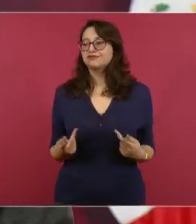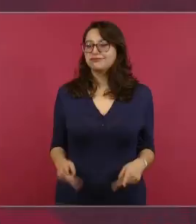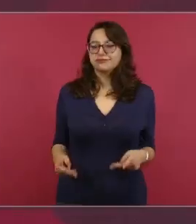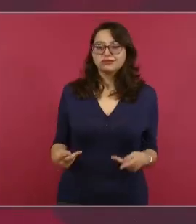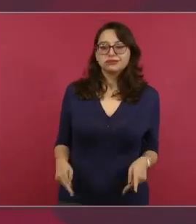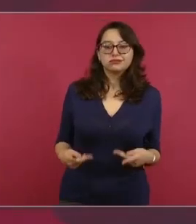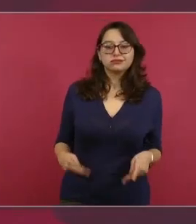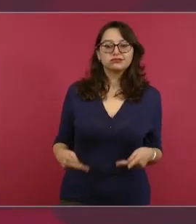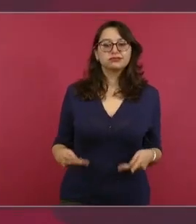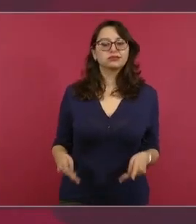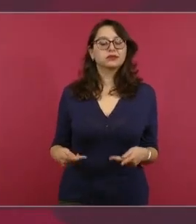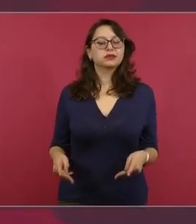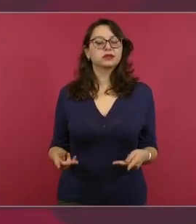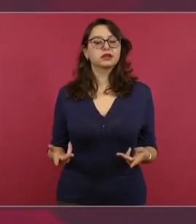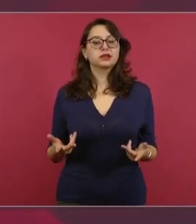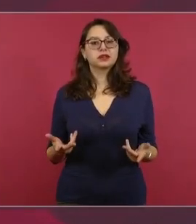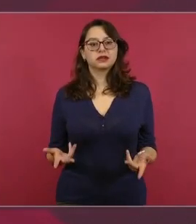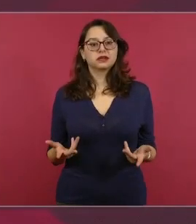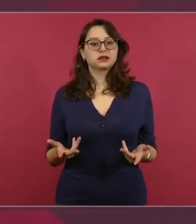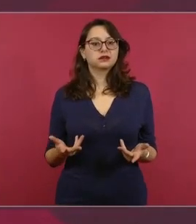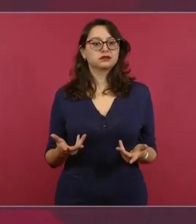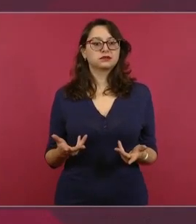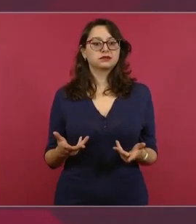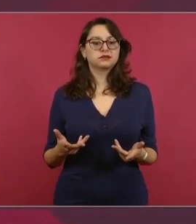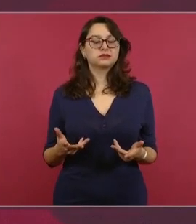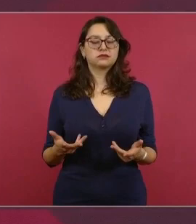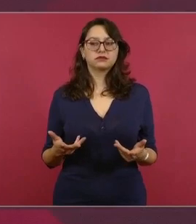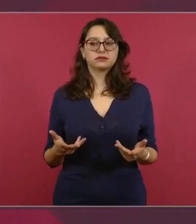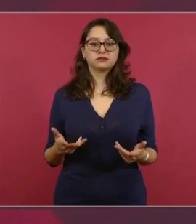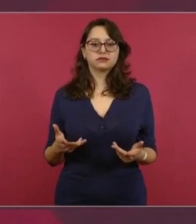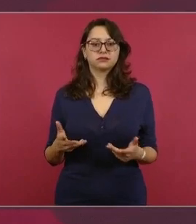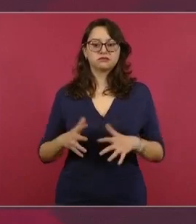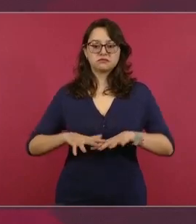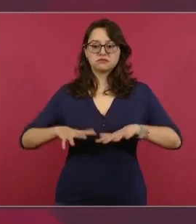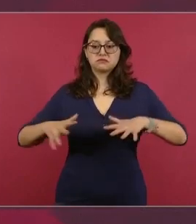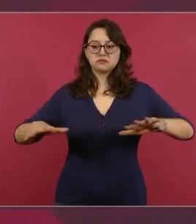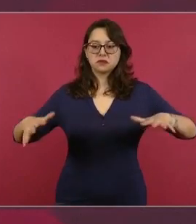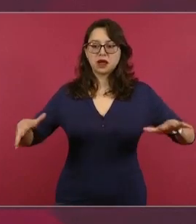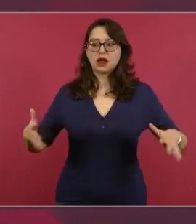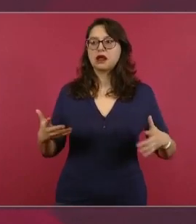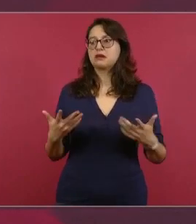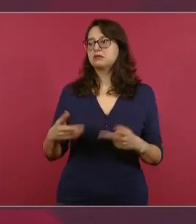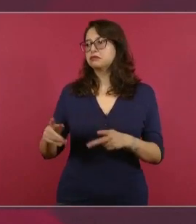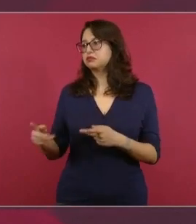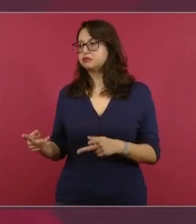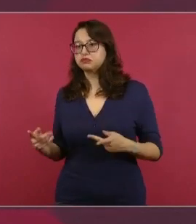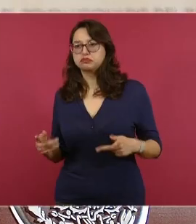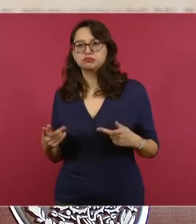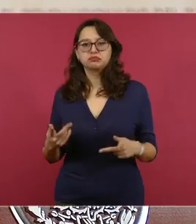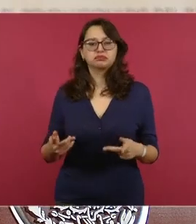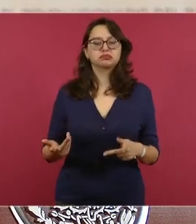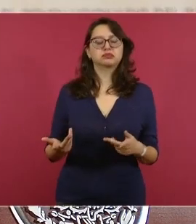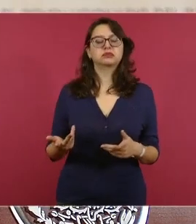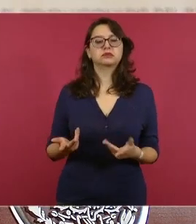vendiendo en las en la playa o en